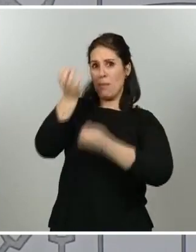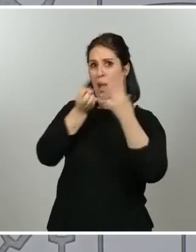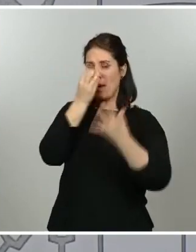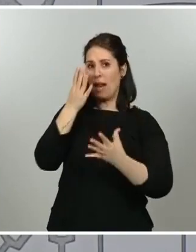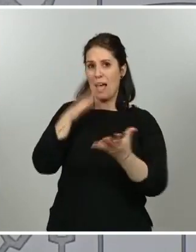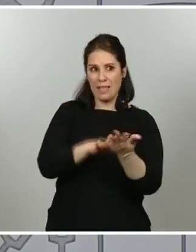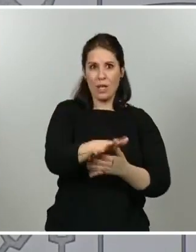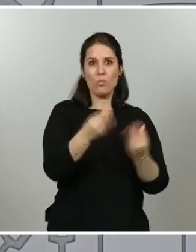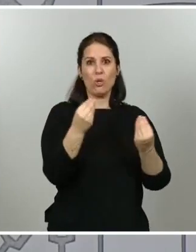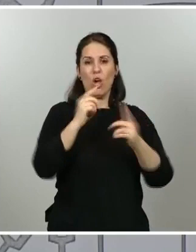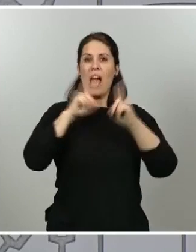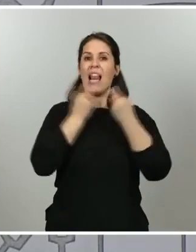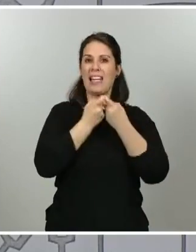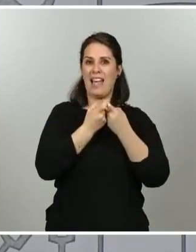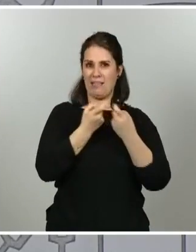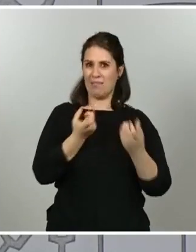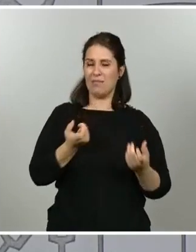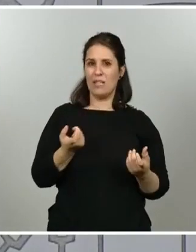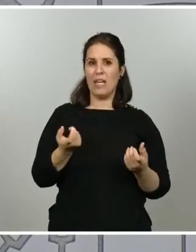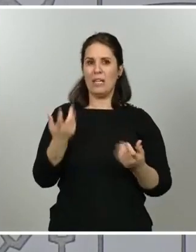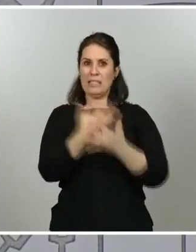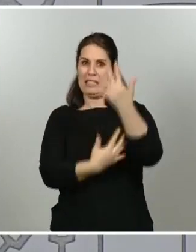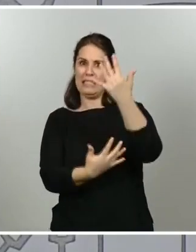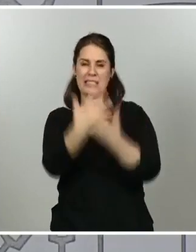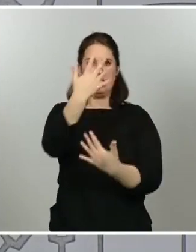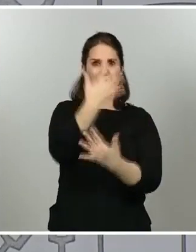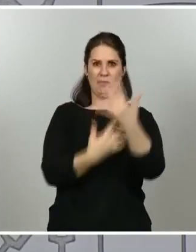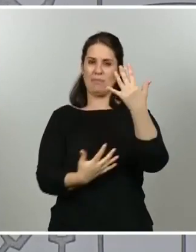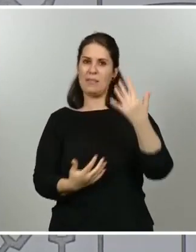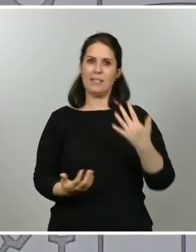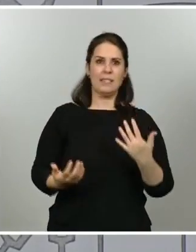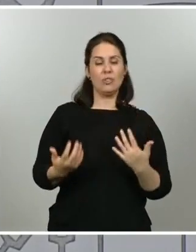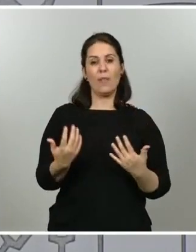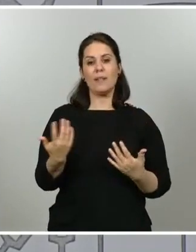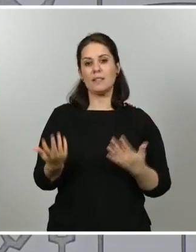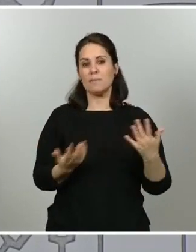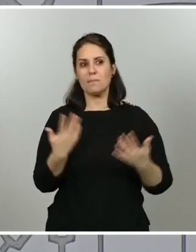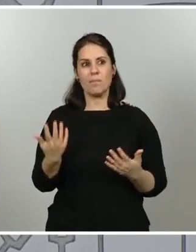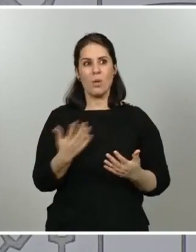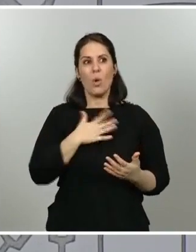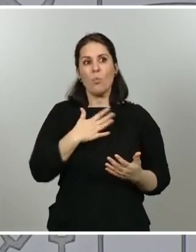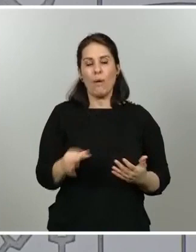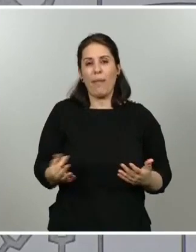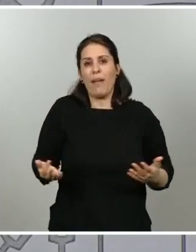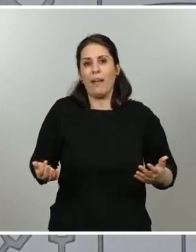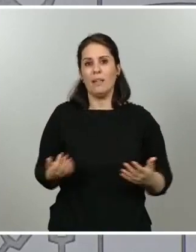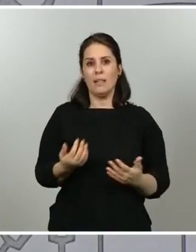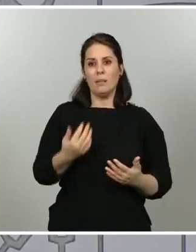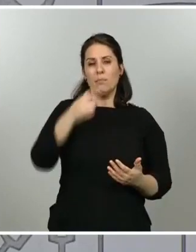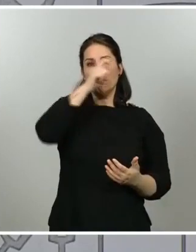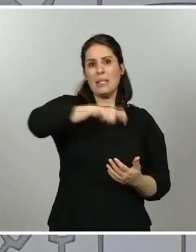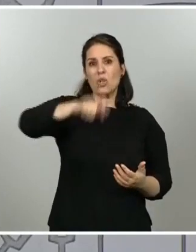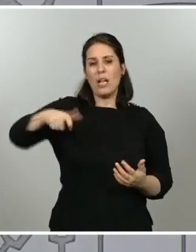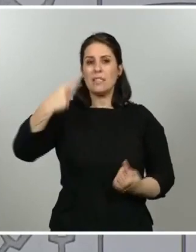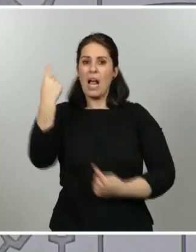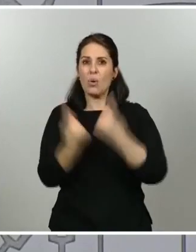del año. Por lo tanto, si esto empieza a surgir en este momento, el que 1, 2, X personas con